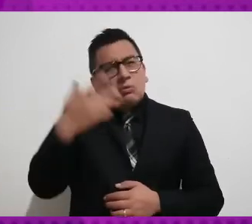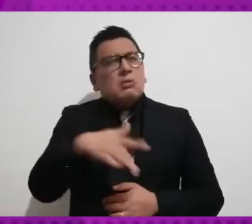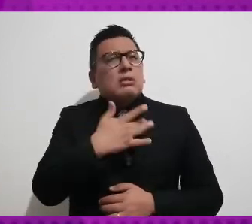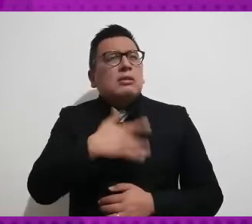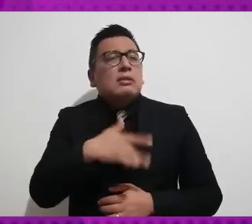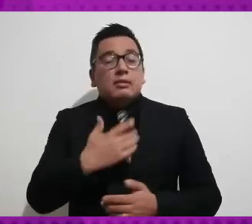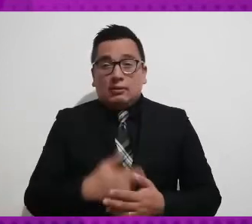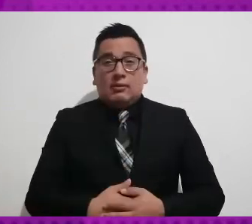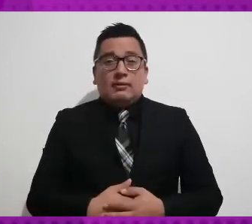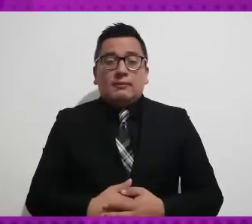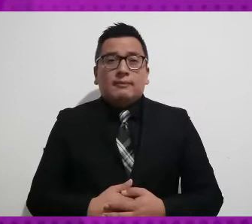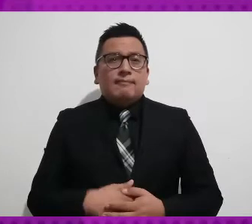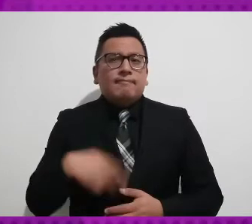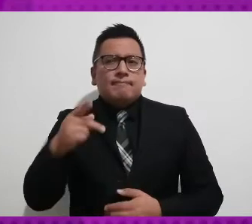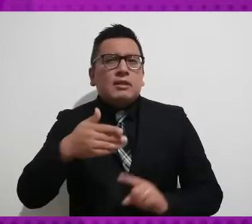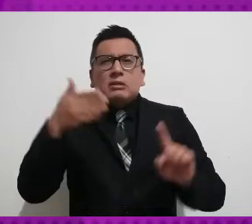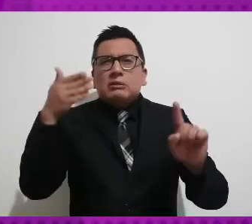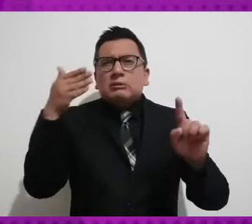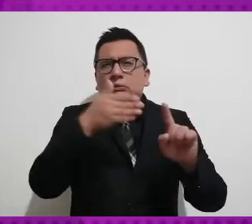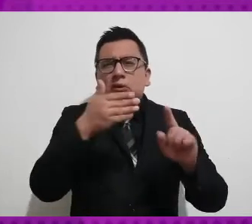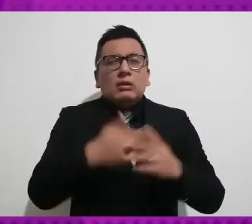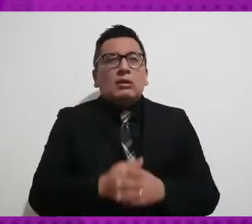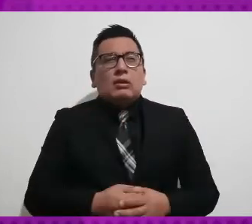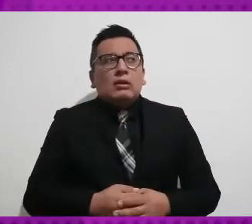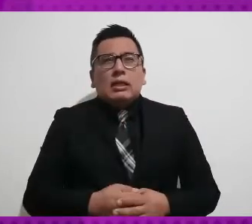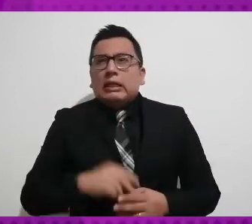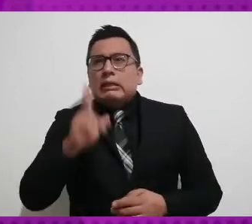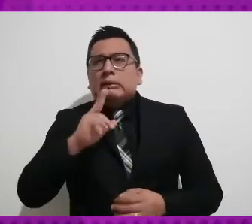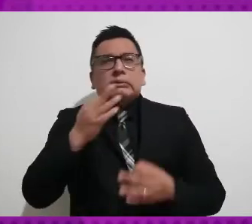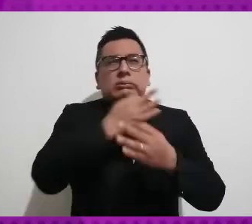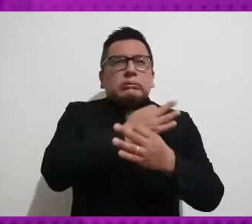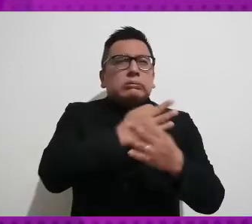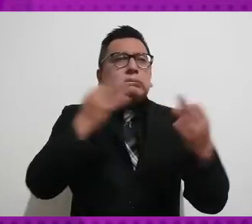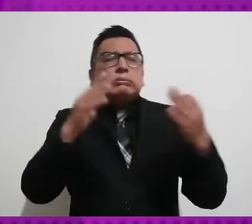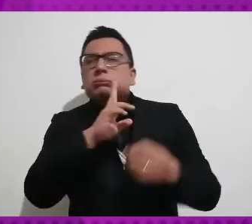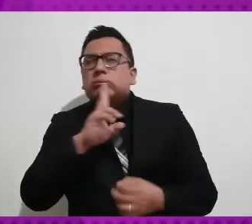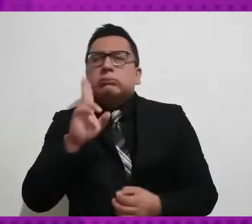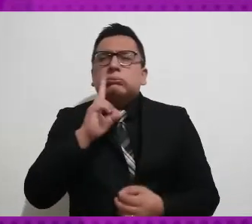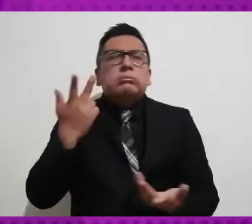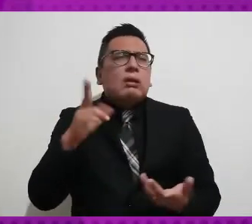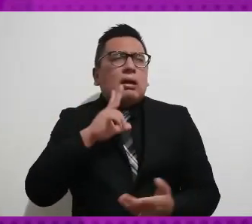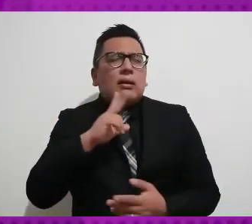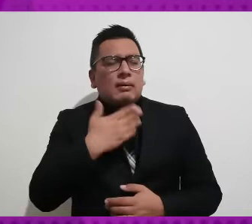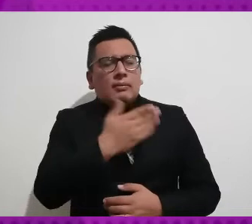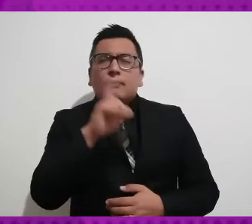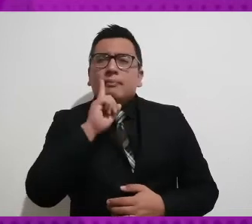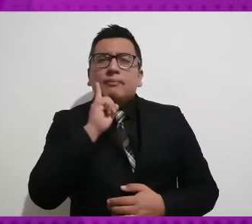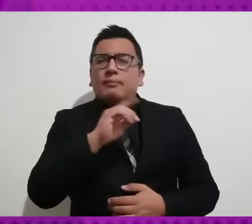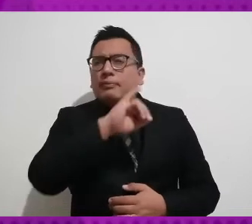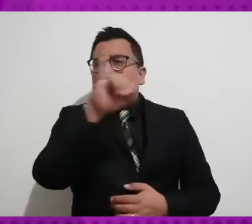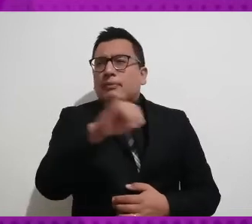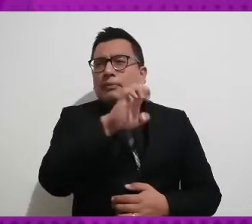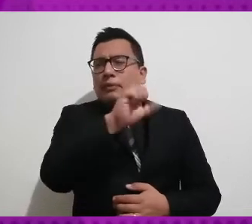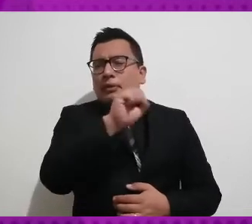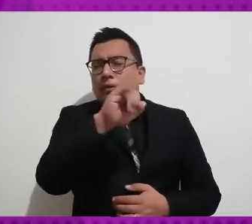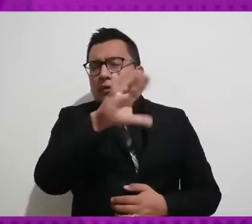que tienen desde el periodismo, desde los medios de comunicación. Para eso contamos con la presencia de Jessica Rosales y de Carlos